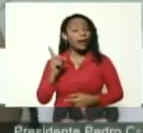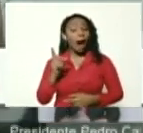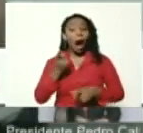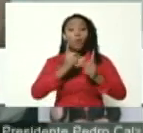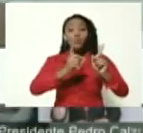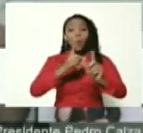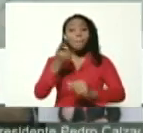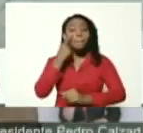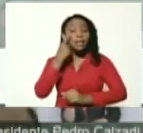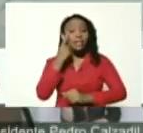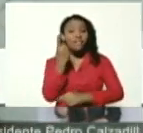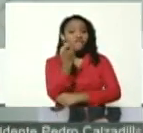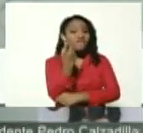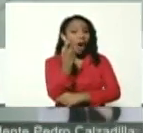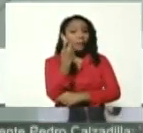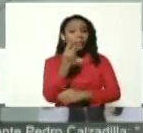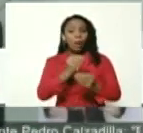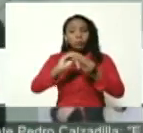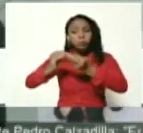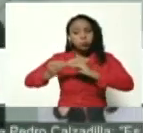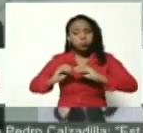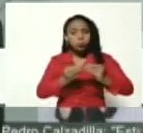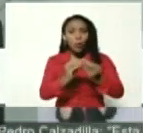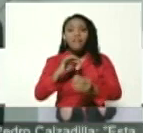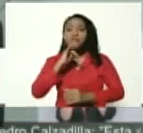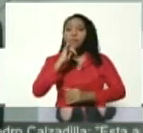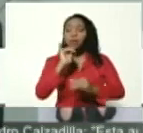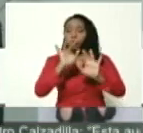pendiente ajustar, ¿verdad?,